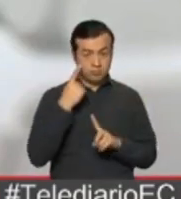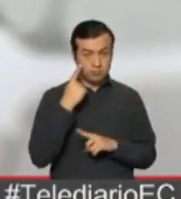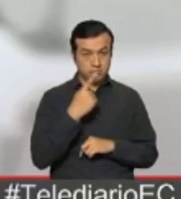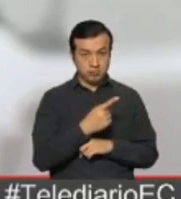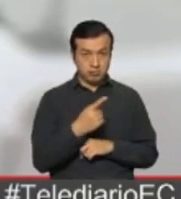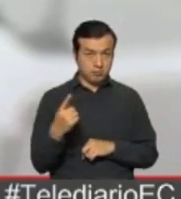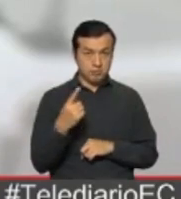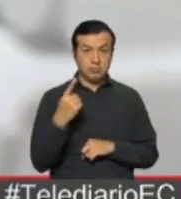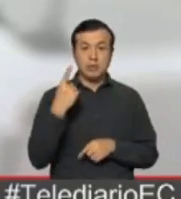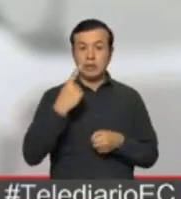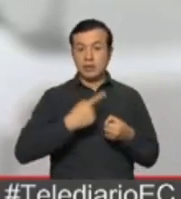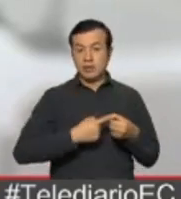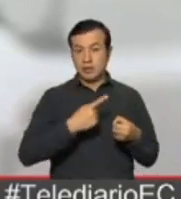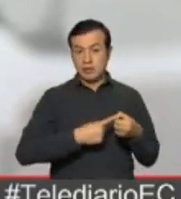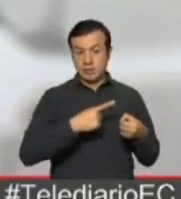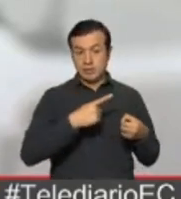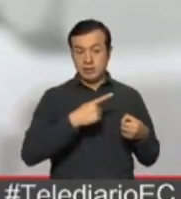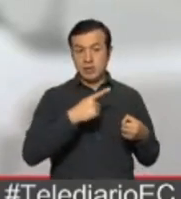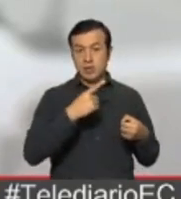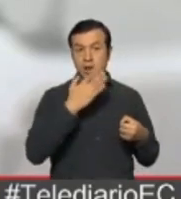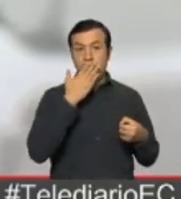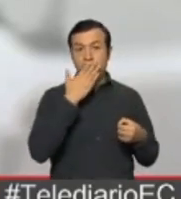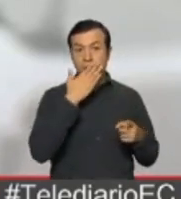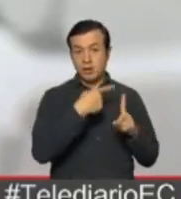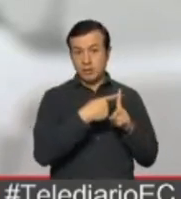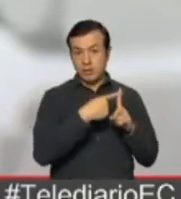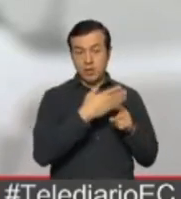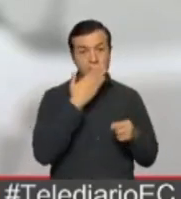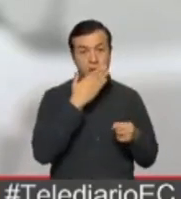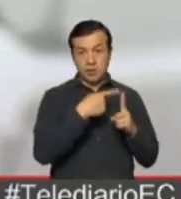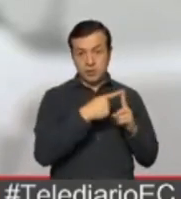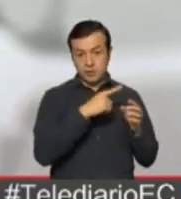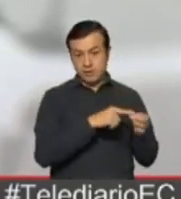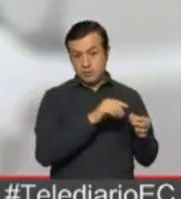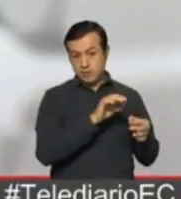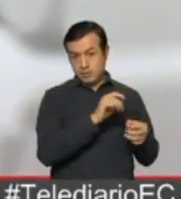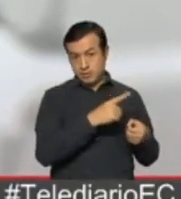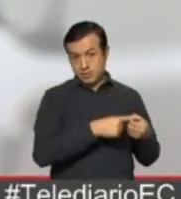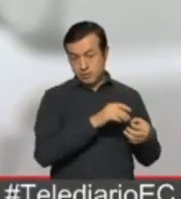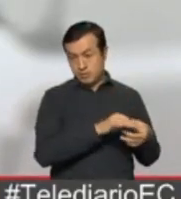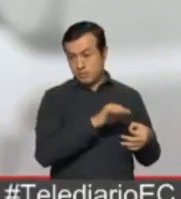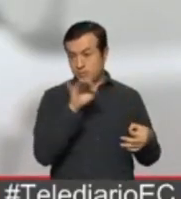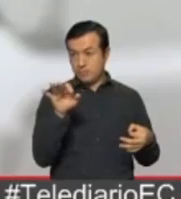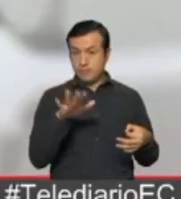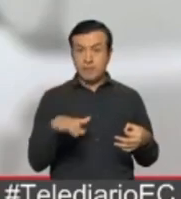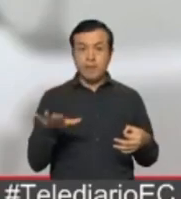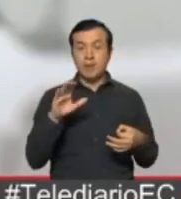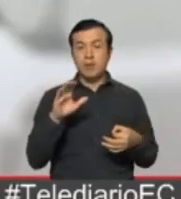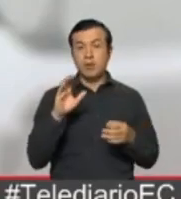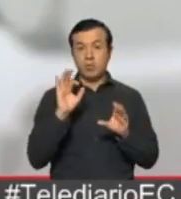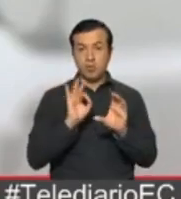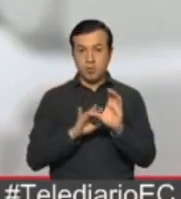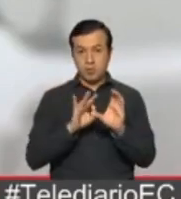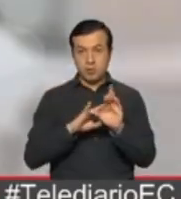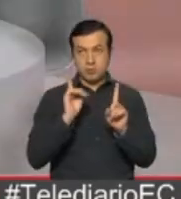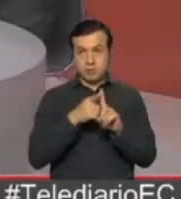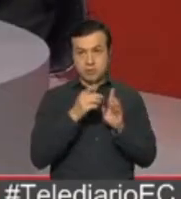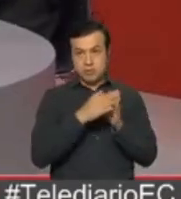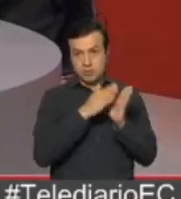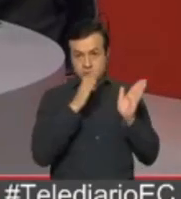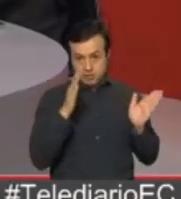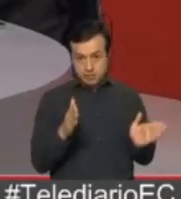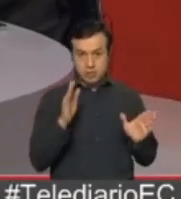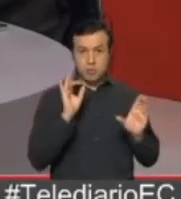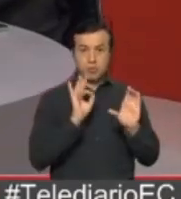desde quito desde la carolina exactamente hasta cumbayá eso sería un primer ciclo un siguiente ciclo